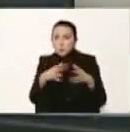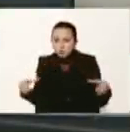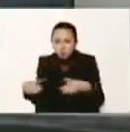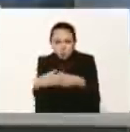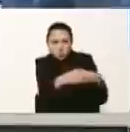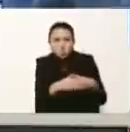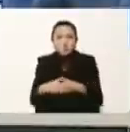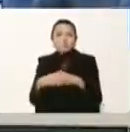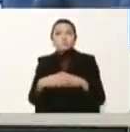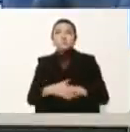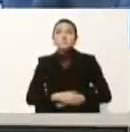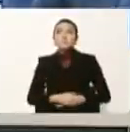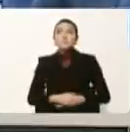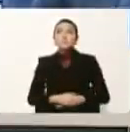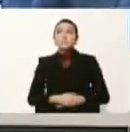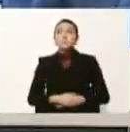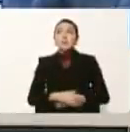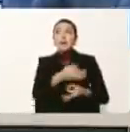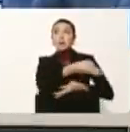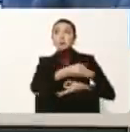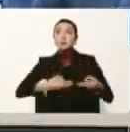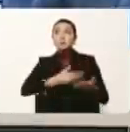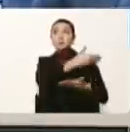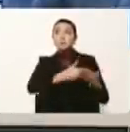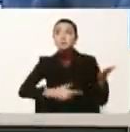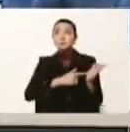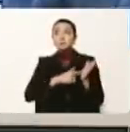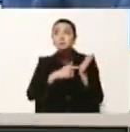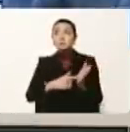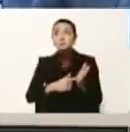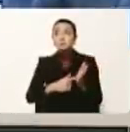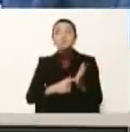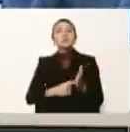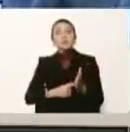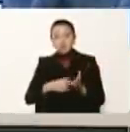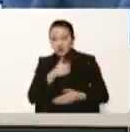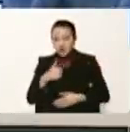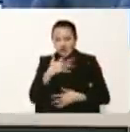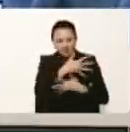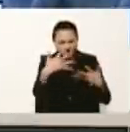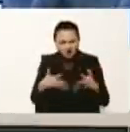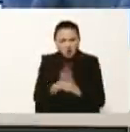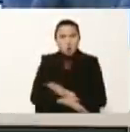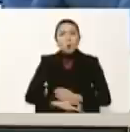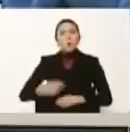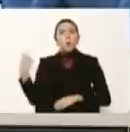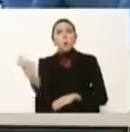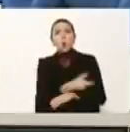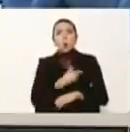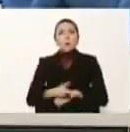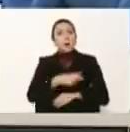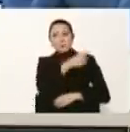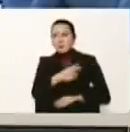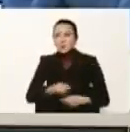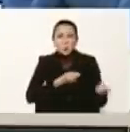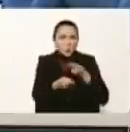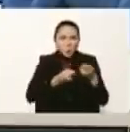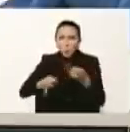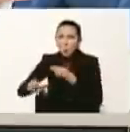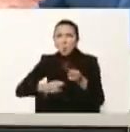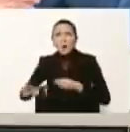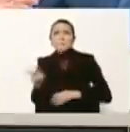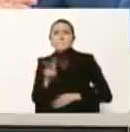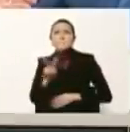confesos, un documento donde pretendían gobernar a Venezuela a través de estos terroristas,